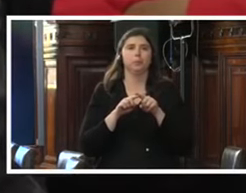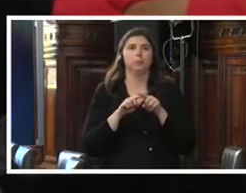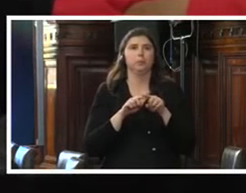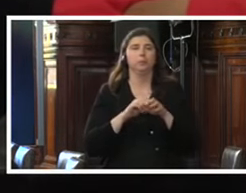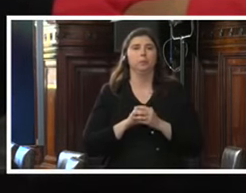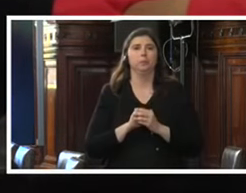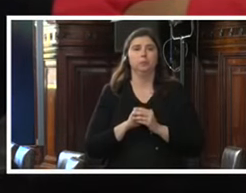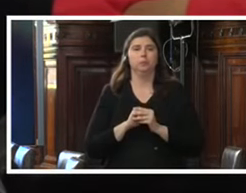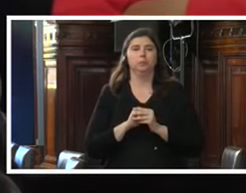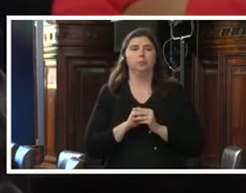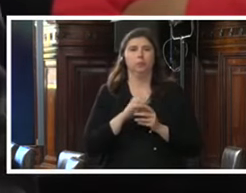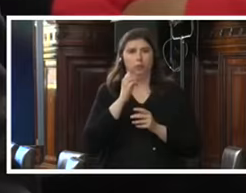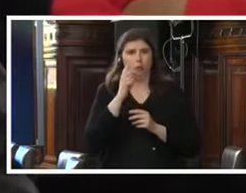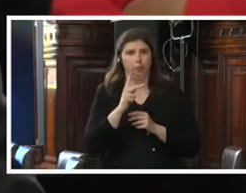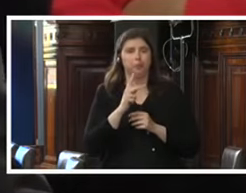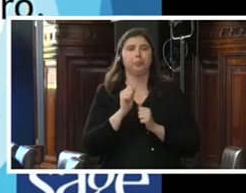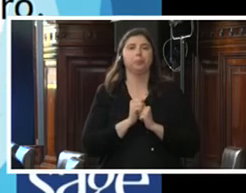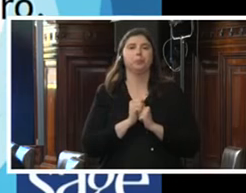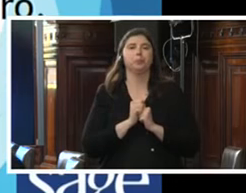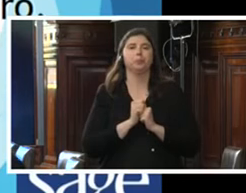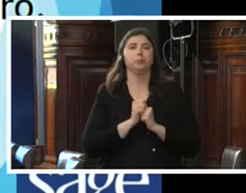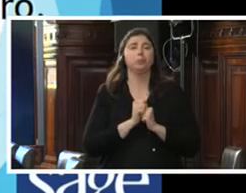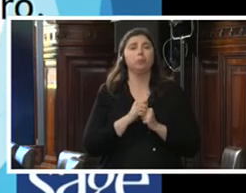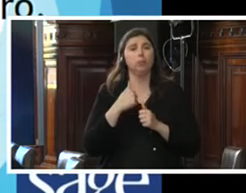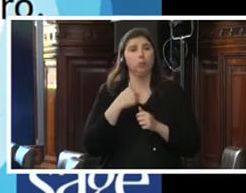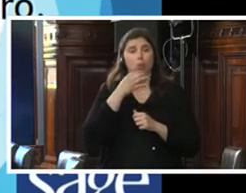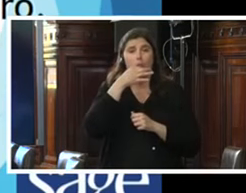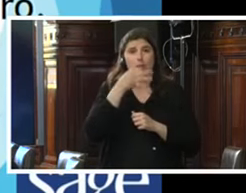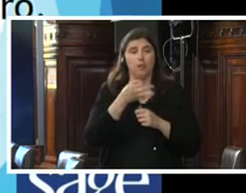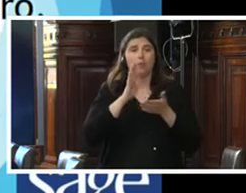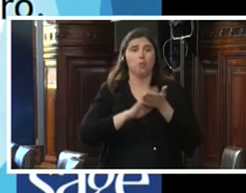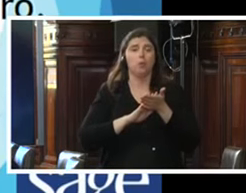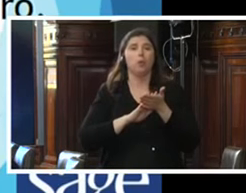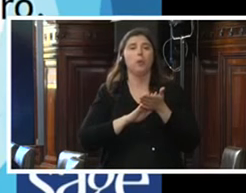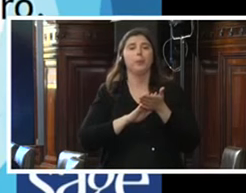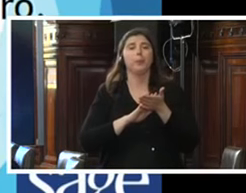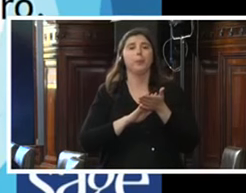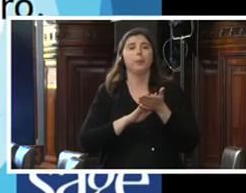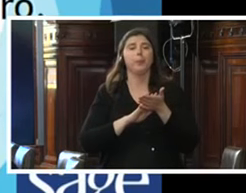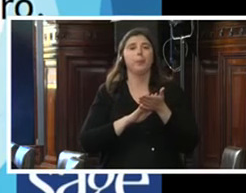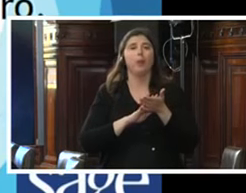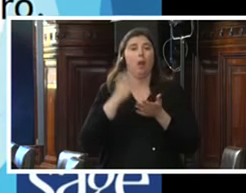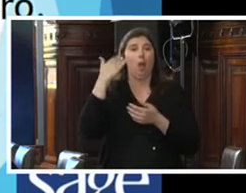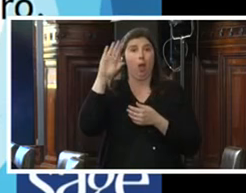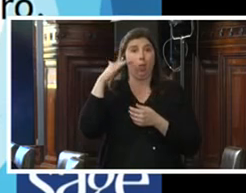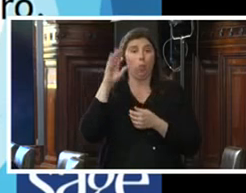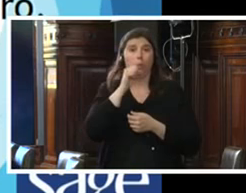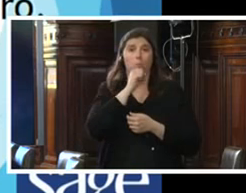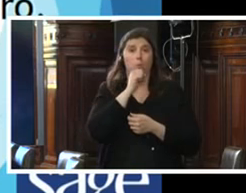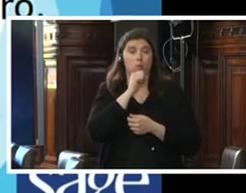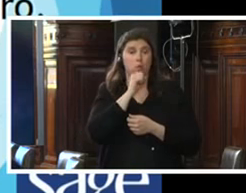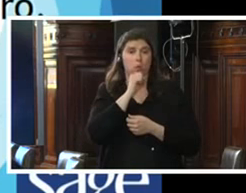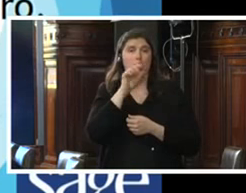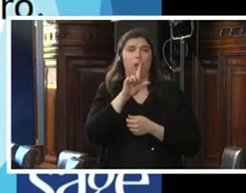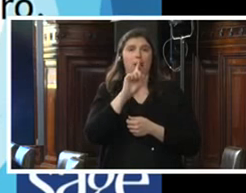ok valls y el servicio vital es indígena de state stars in water brief